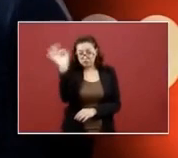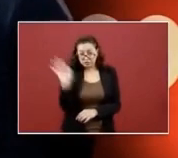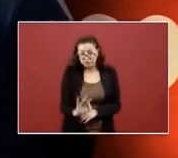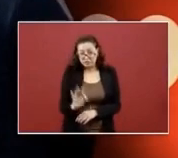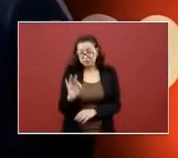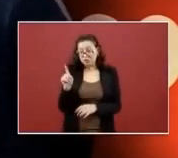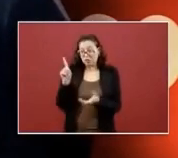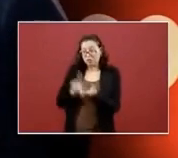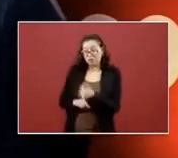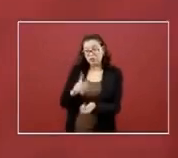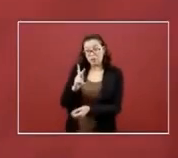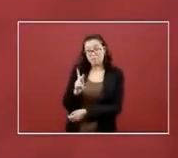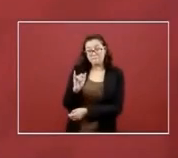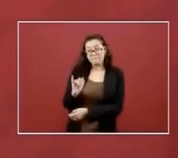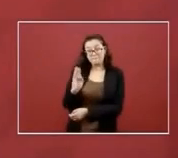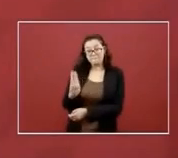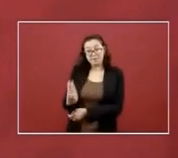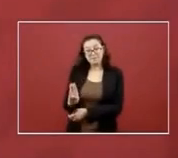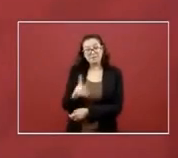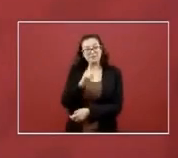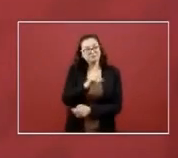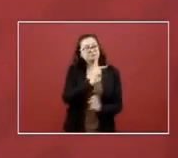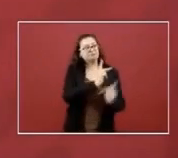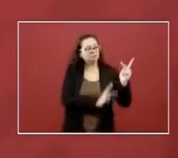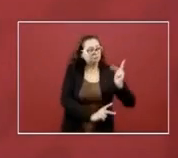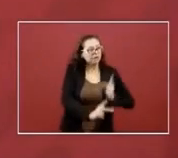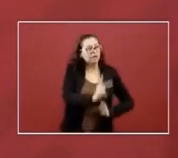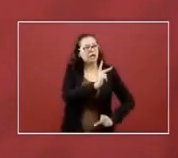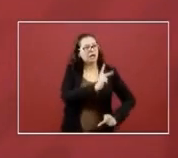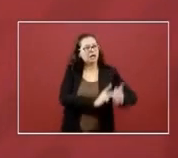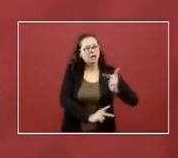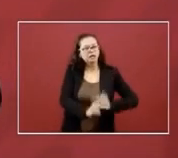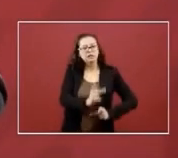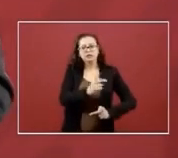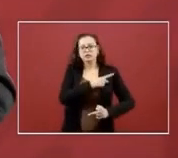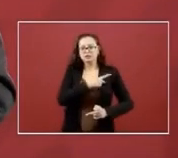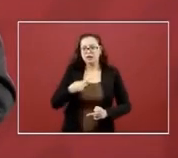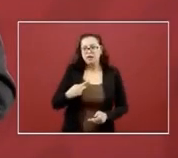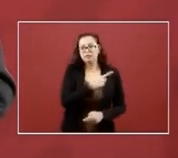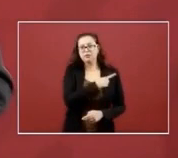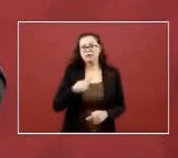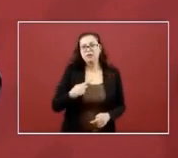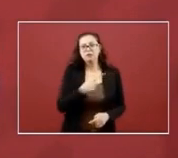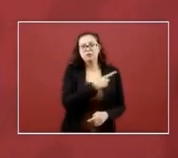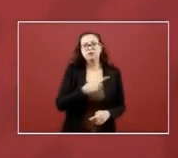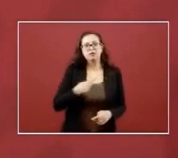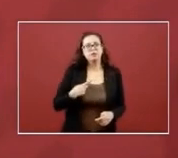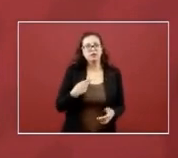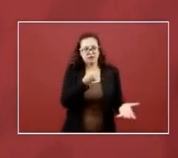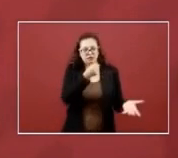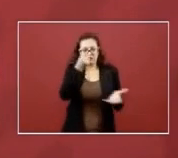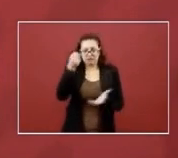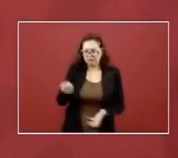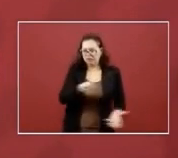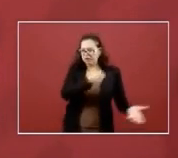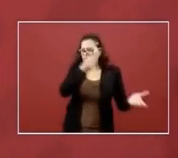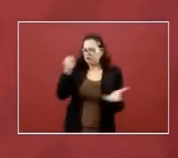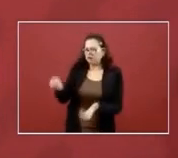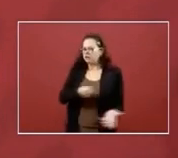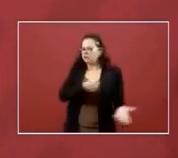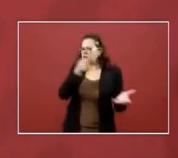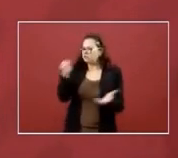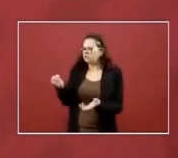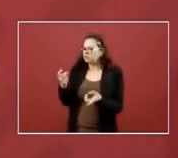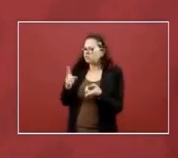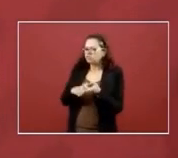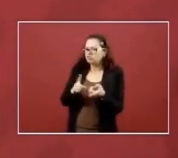4% del PIB durante 6 años la empresa. ¿Dónde están esas inversiones? Pues lo más triste del asunto es que no